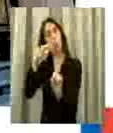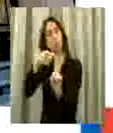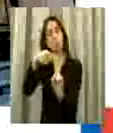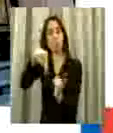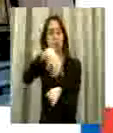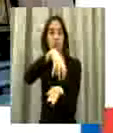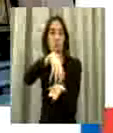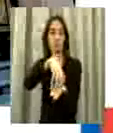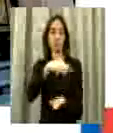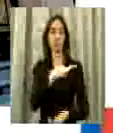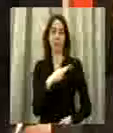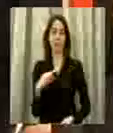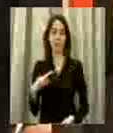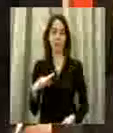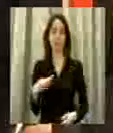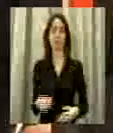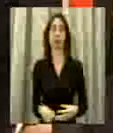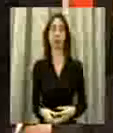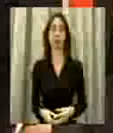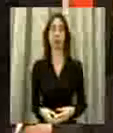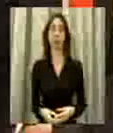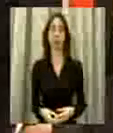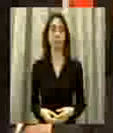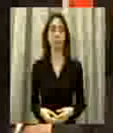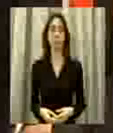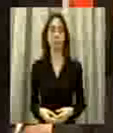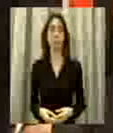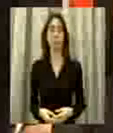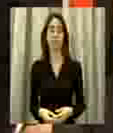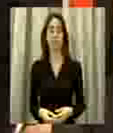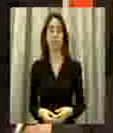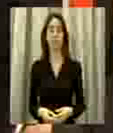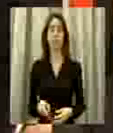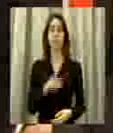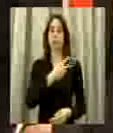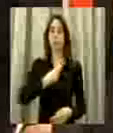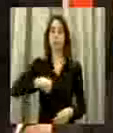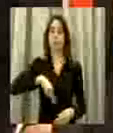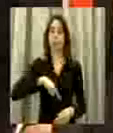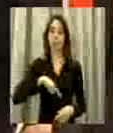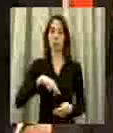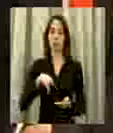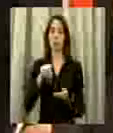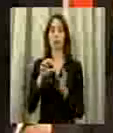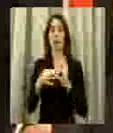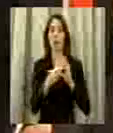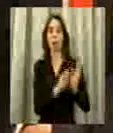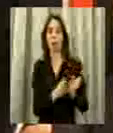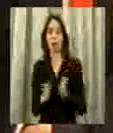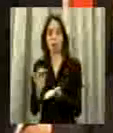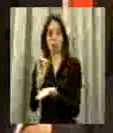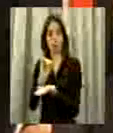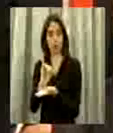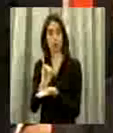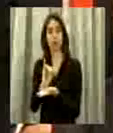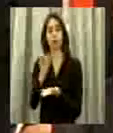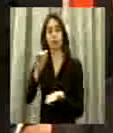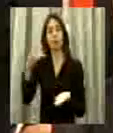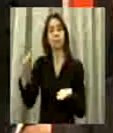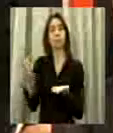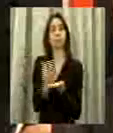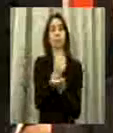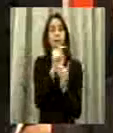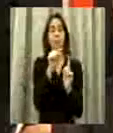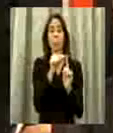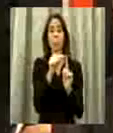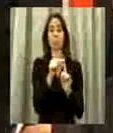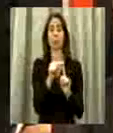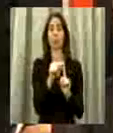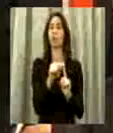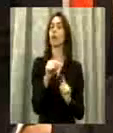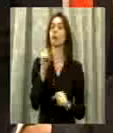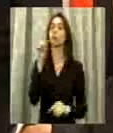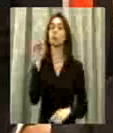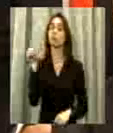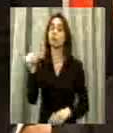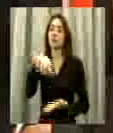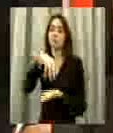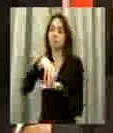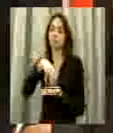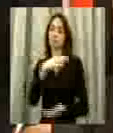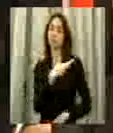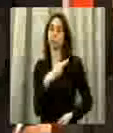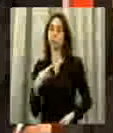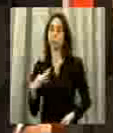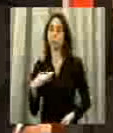este ministerio. Y nuestra organización institucional, para lograr esto, el ministerio